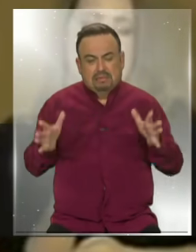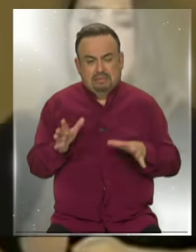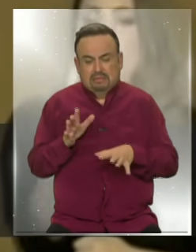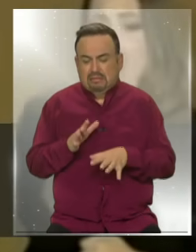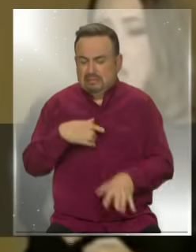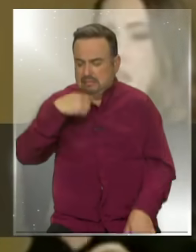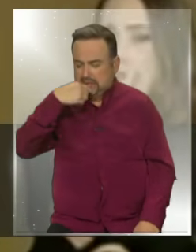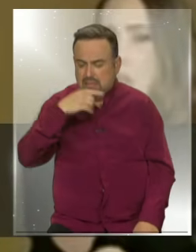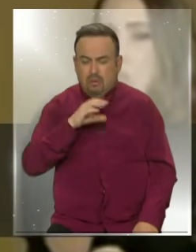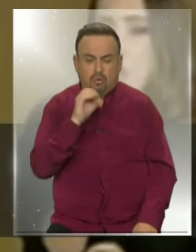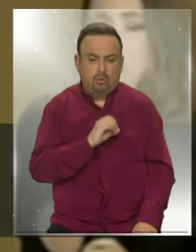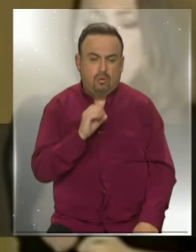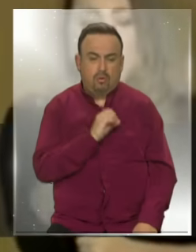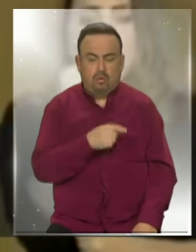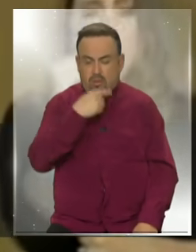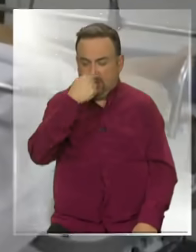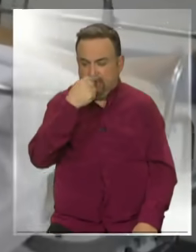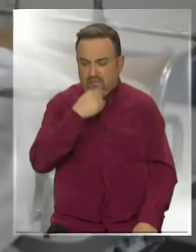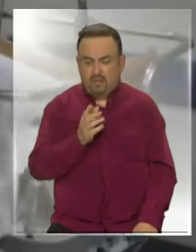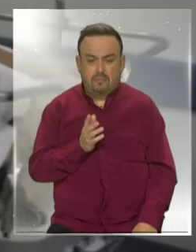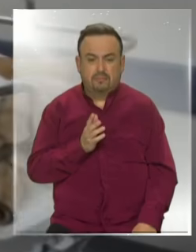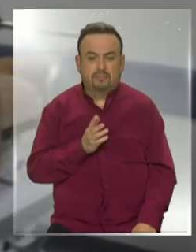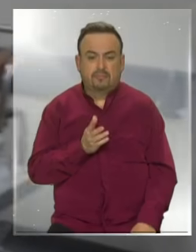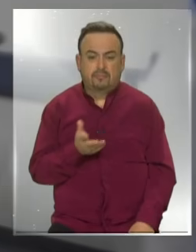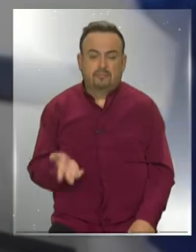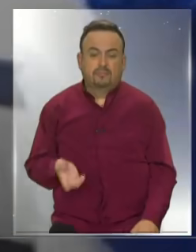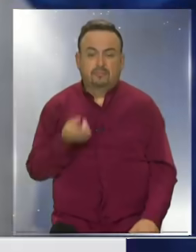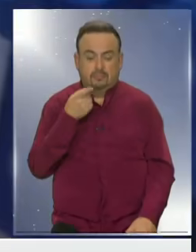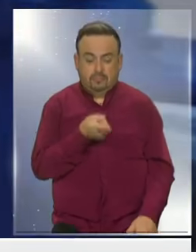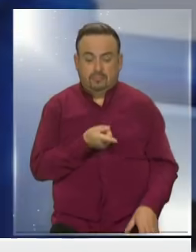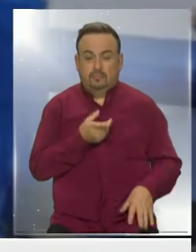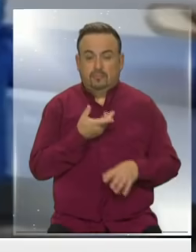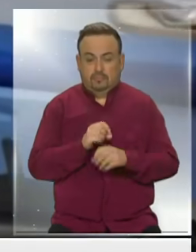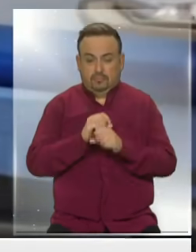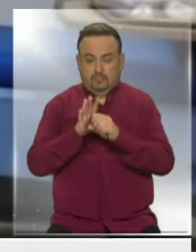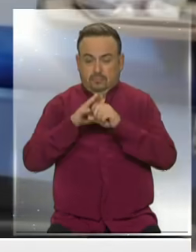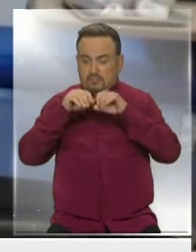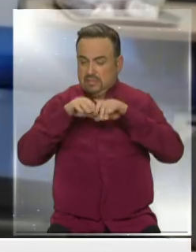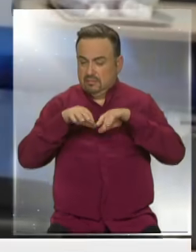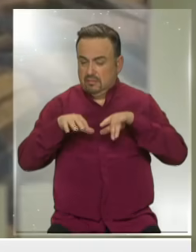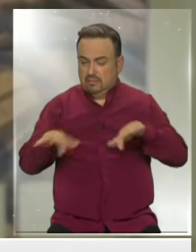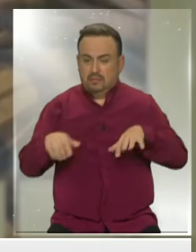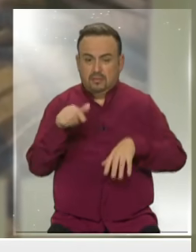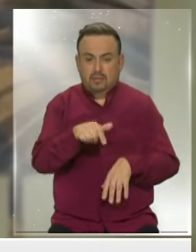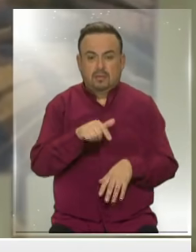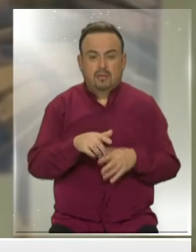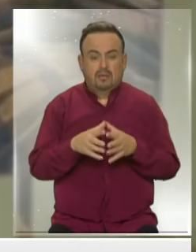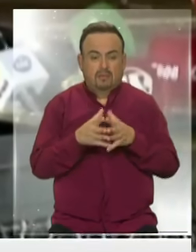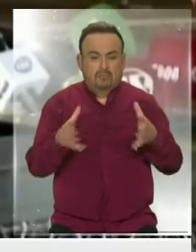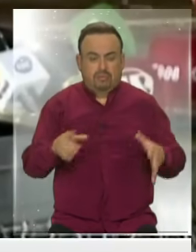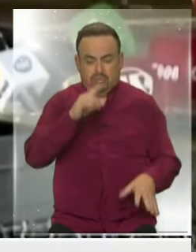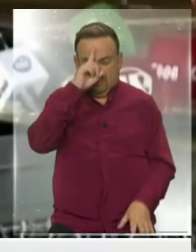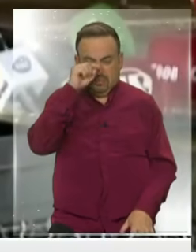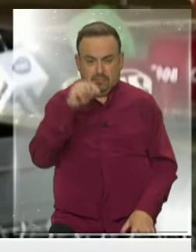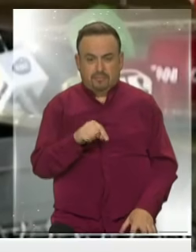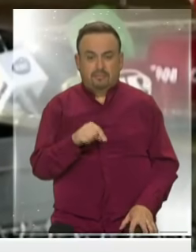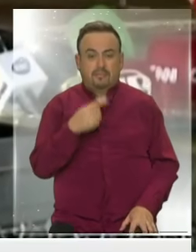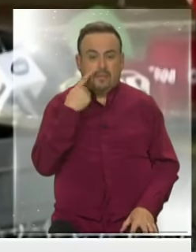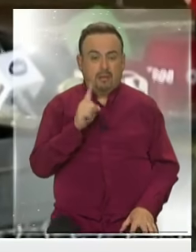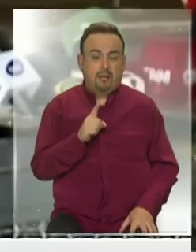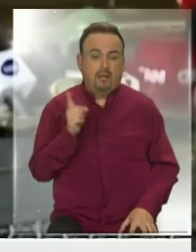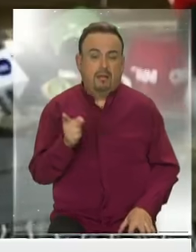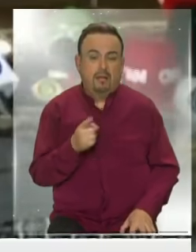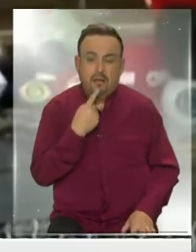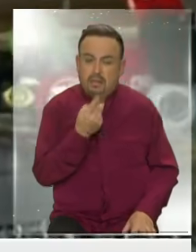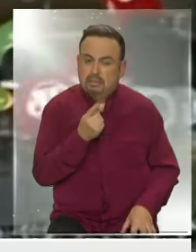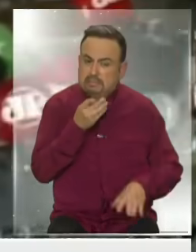gripezinha ou resfriadinho. La pandemia avanza rápidamente en el gigante sudamericano, pero el mandatario insiste